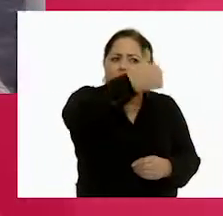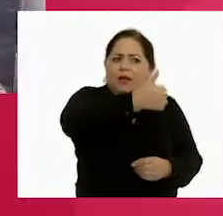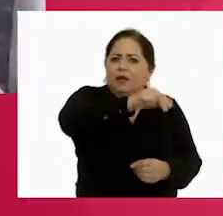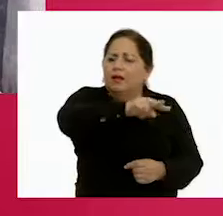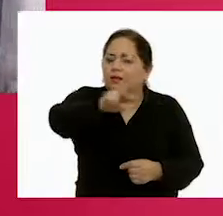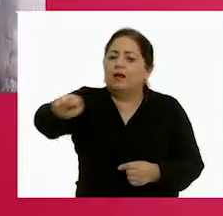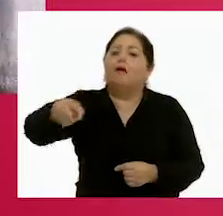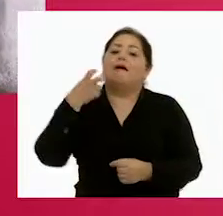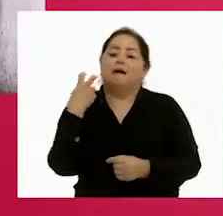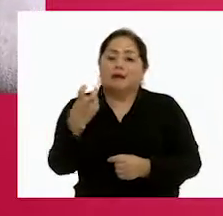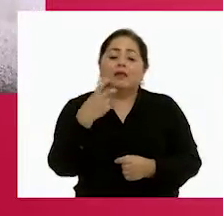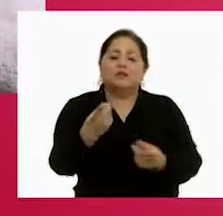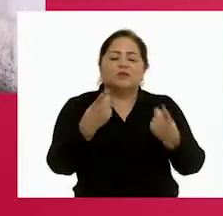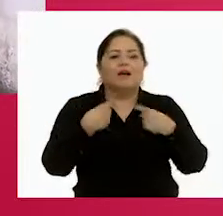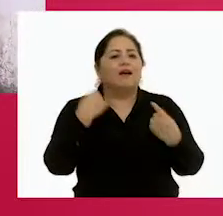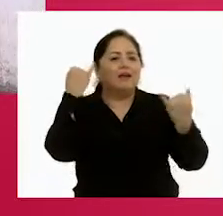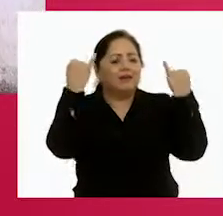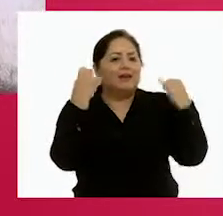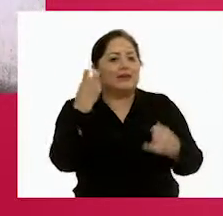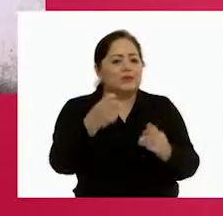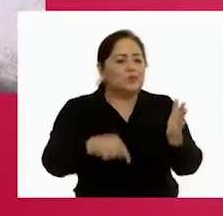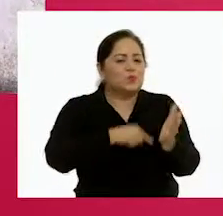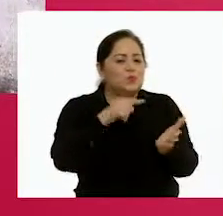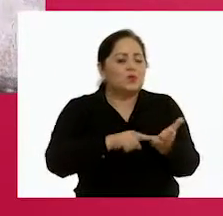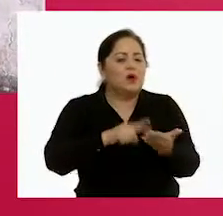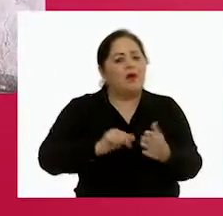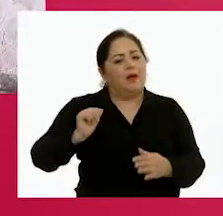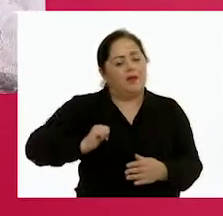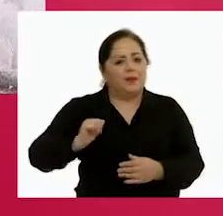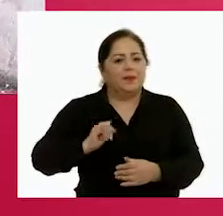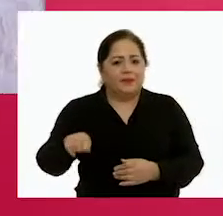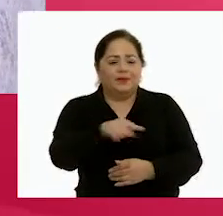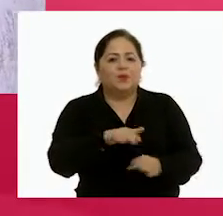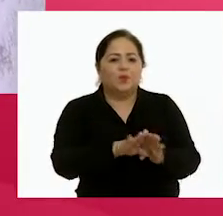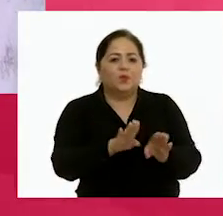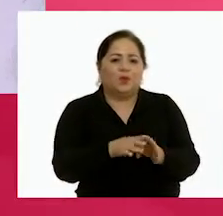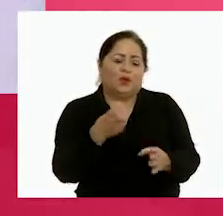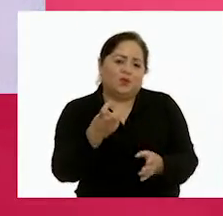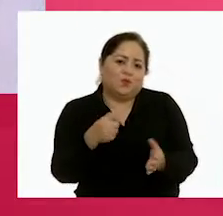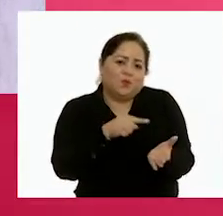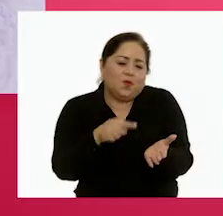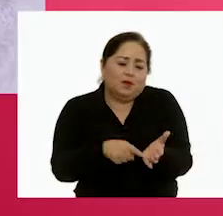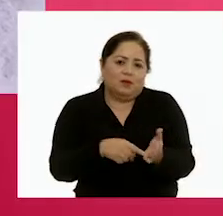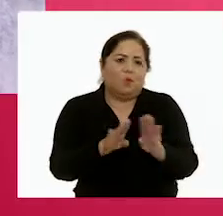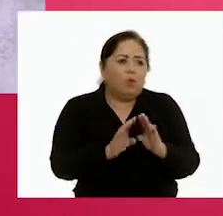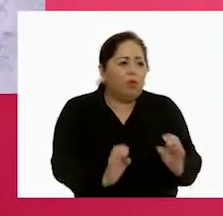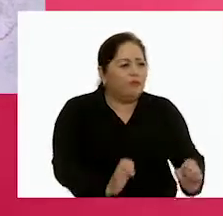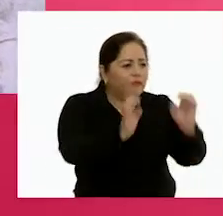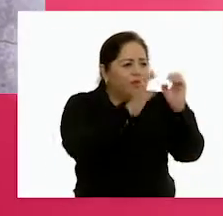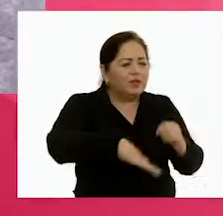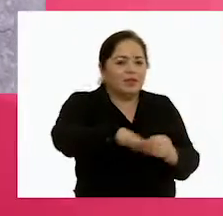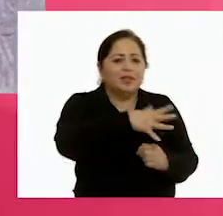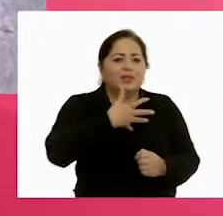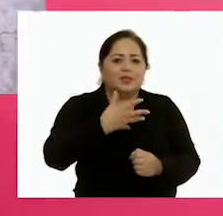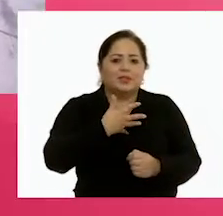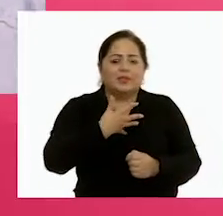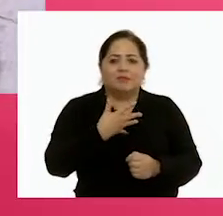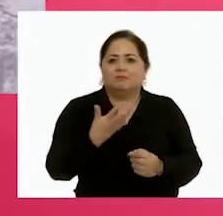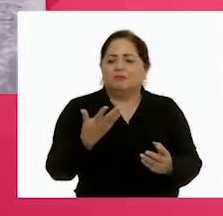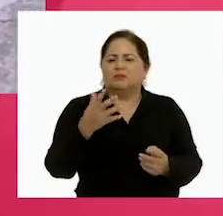columnas y de esta manera nos da la perspectiva de que este lugar se encontraba techado. La característica que tiene este edificio es que tienen impluvios.